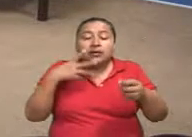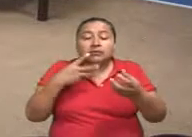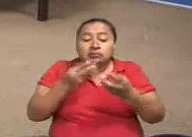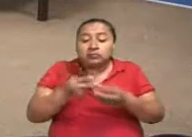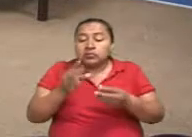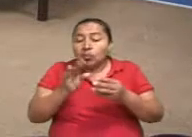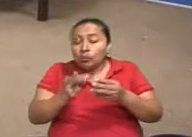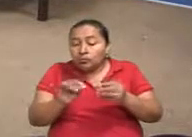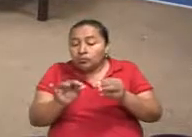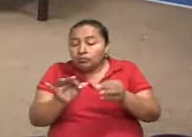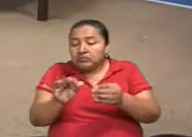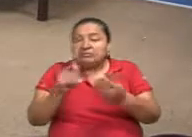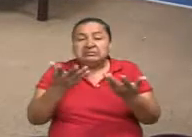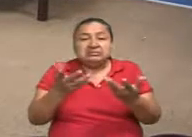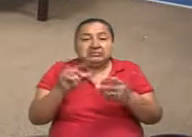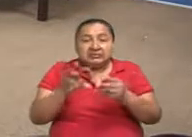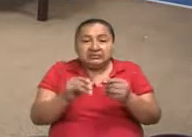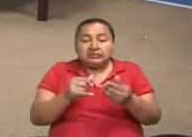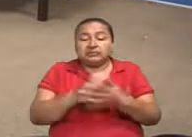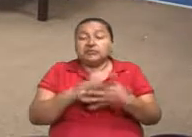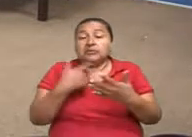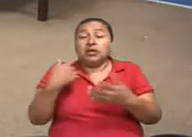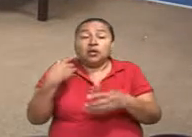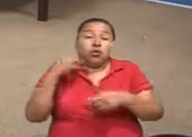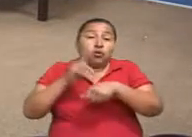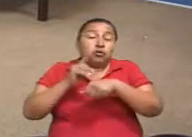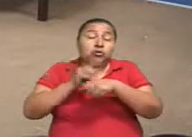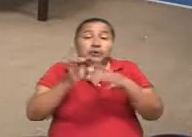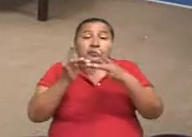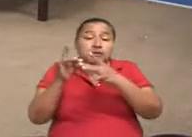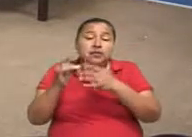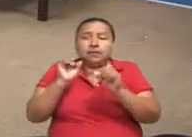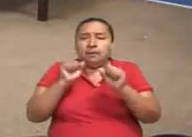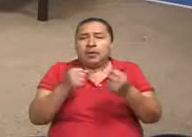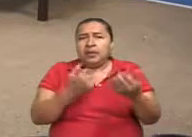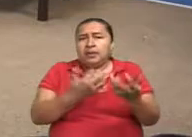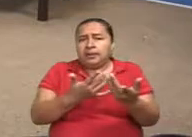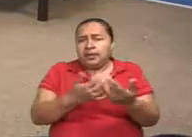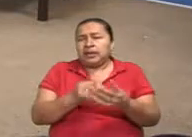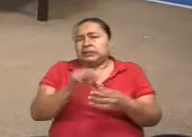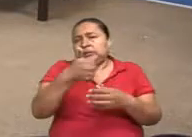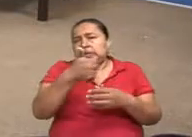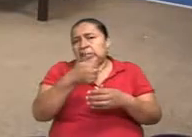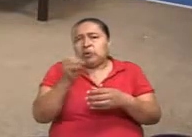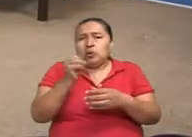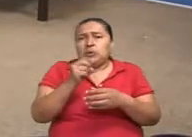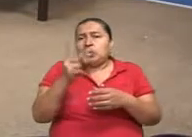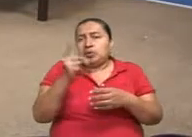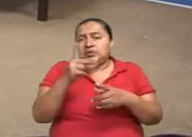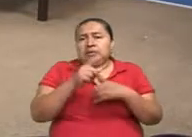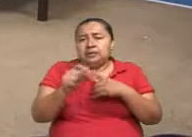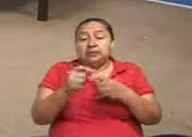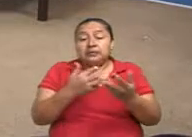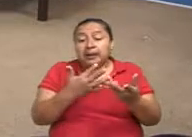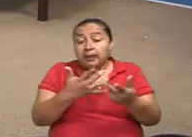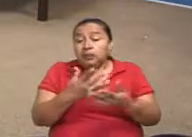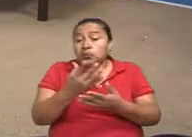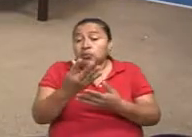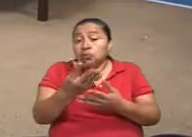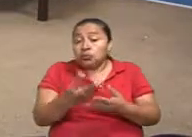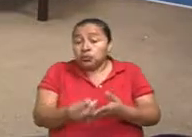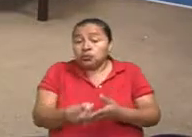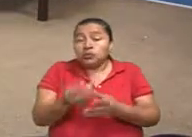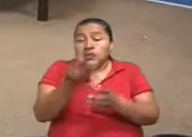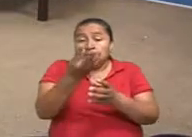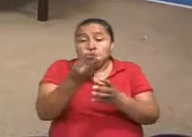esperar. Lo que te dicen los especialistas, que puede ser entre 6 a 12 meses la observancia, para que ellos